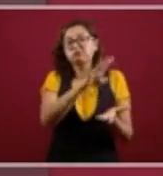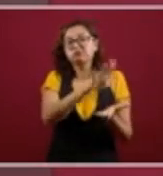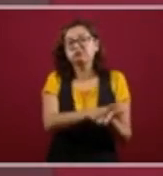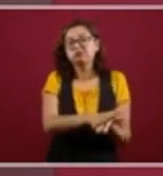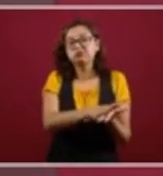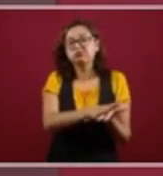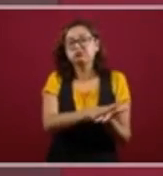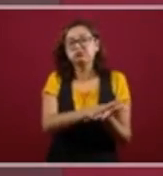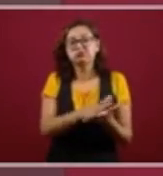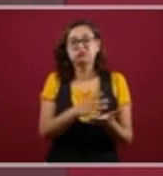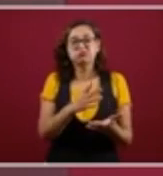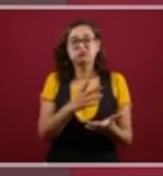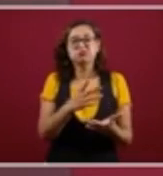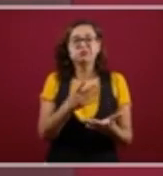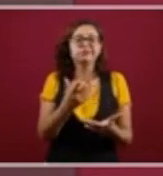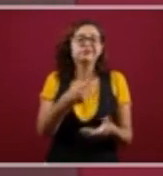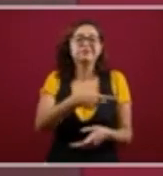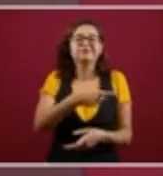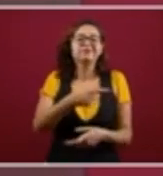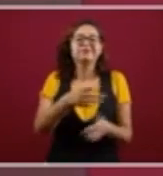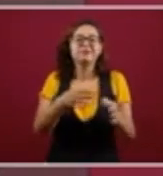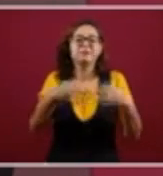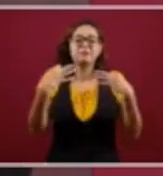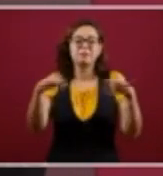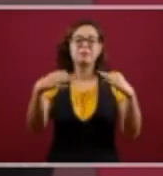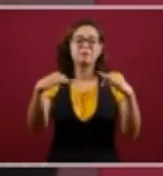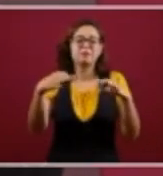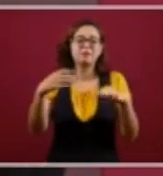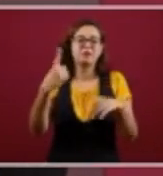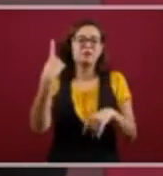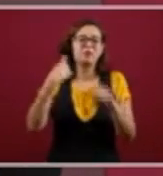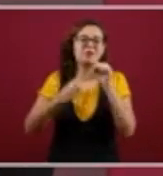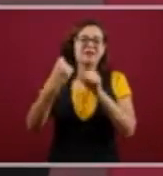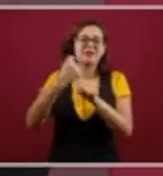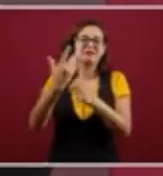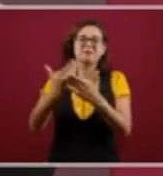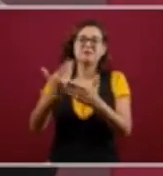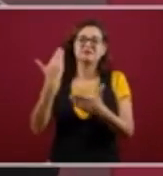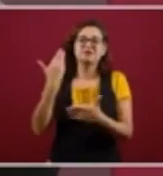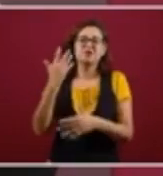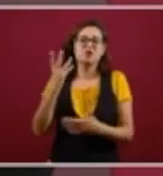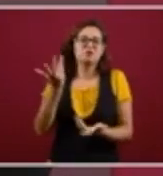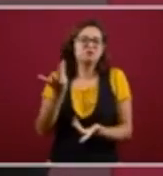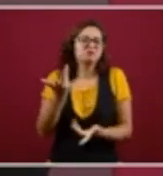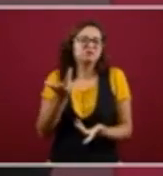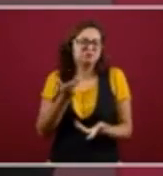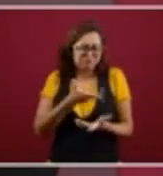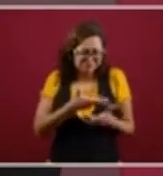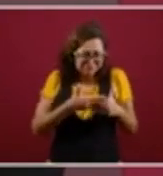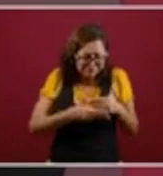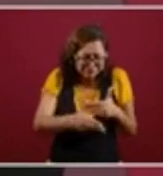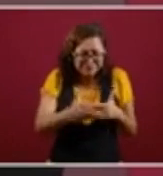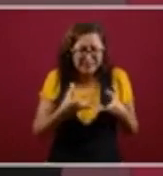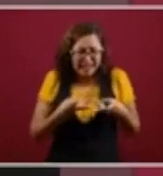como presupuesto, pero desde luego que eso no se iba a